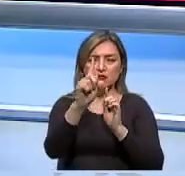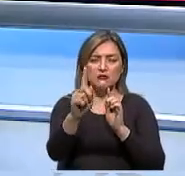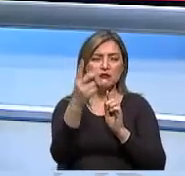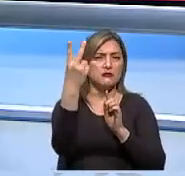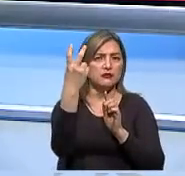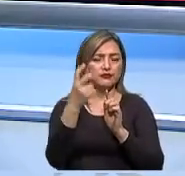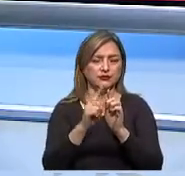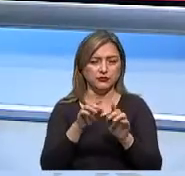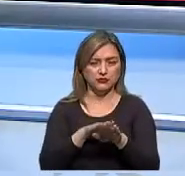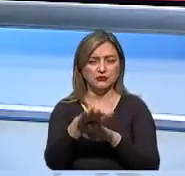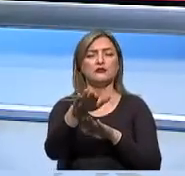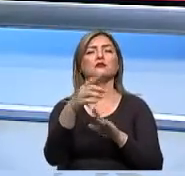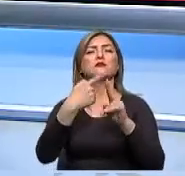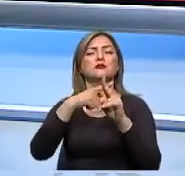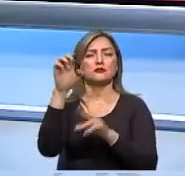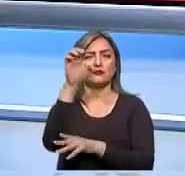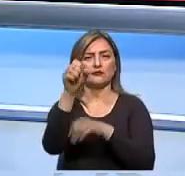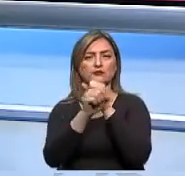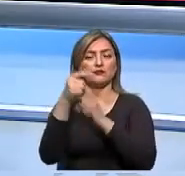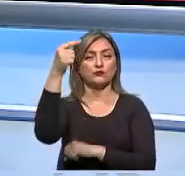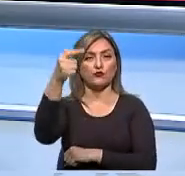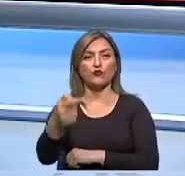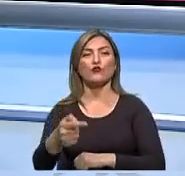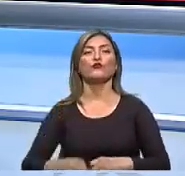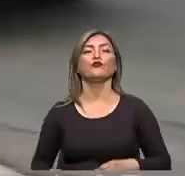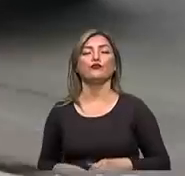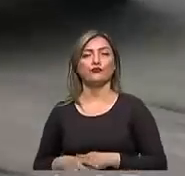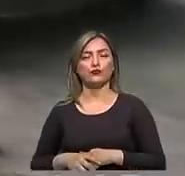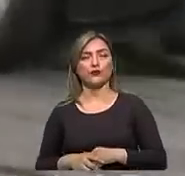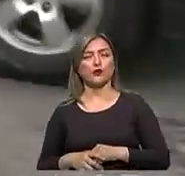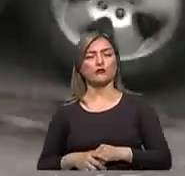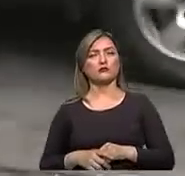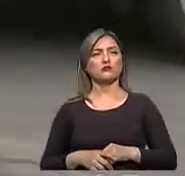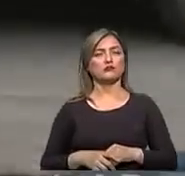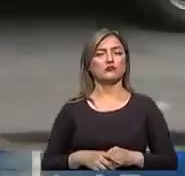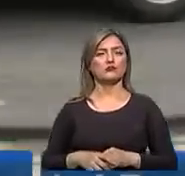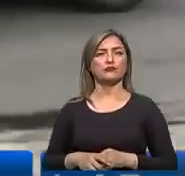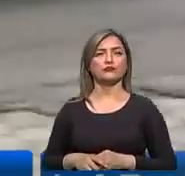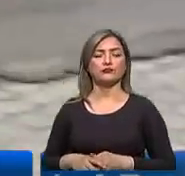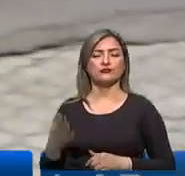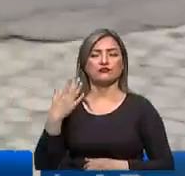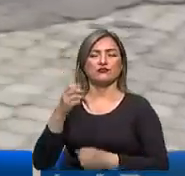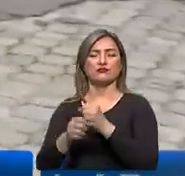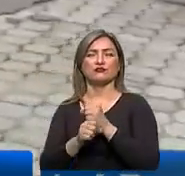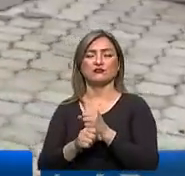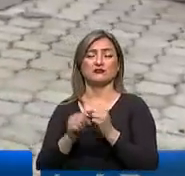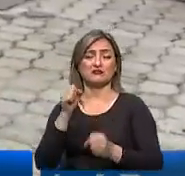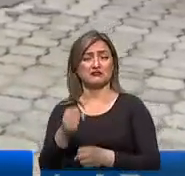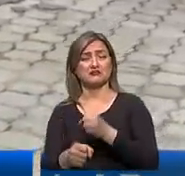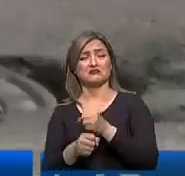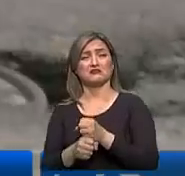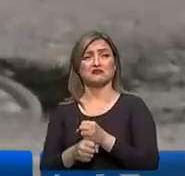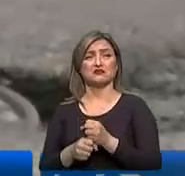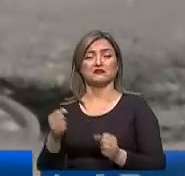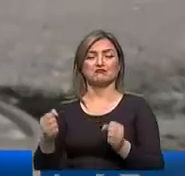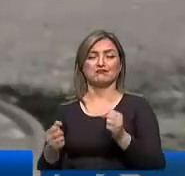asfaltado que va a iniciar a partir de enero del próximo año. Son varios los años los que han transcurrido mientras